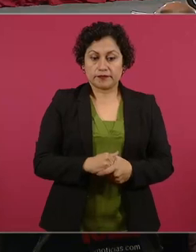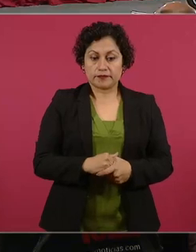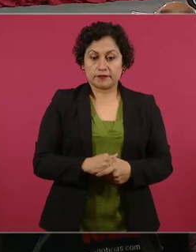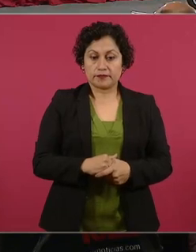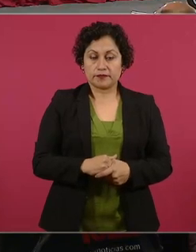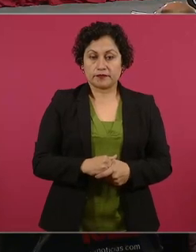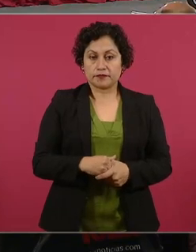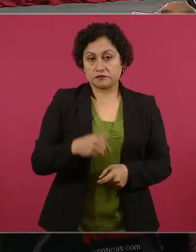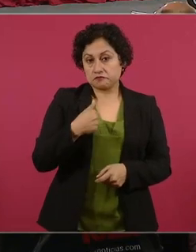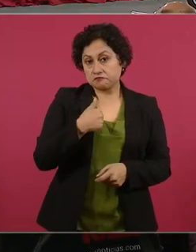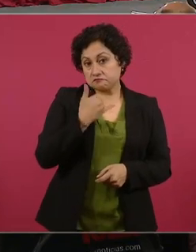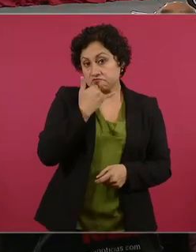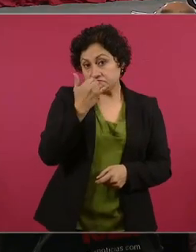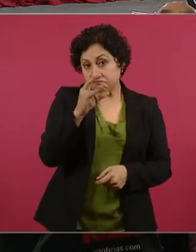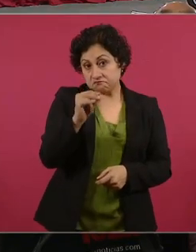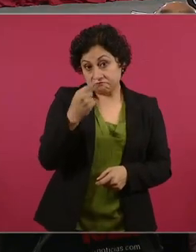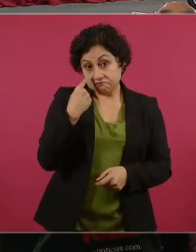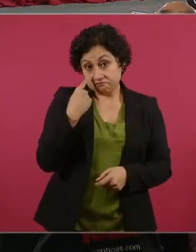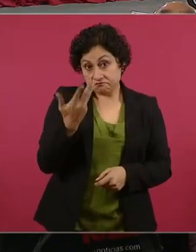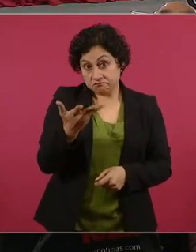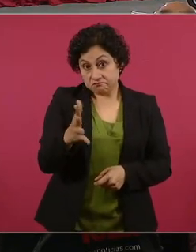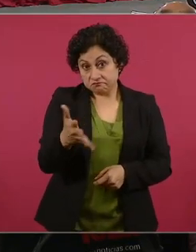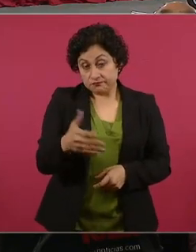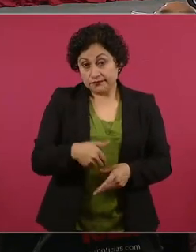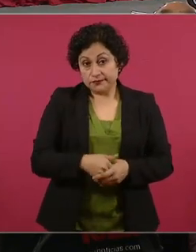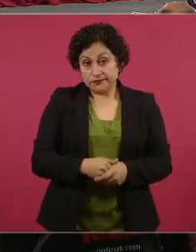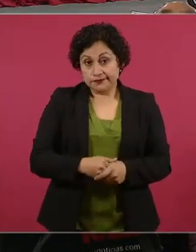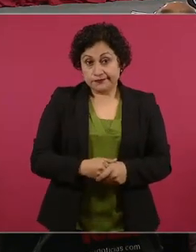no me equivoqué, eso es más o menos.